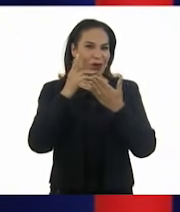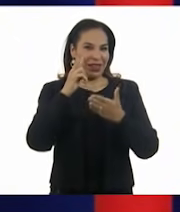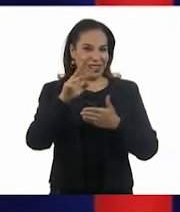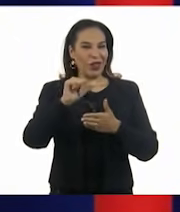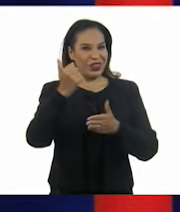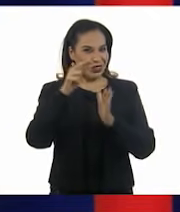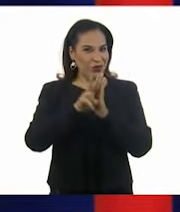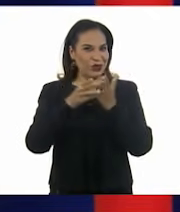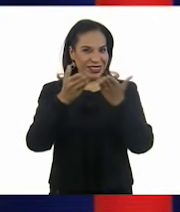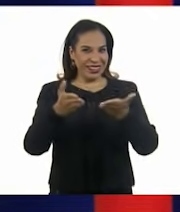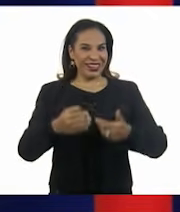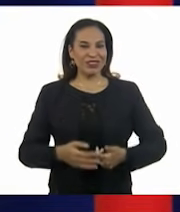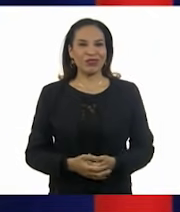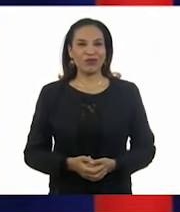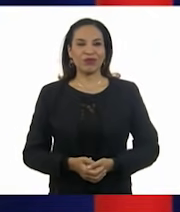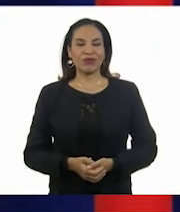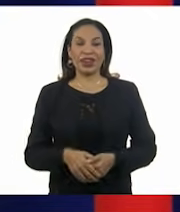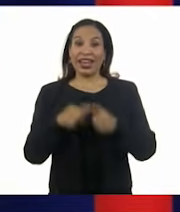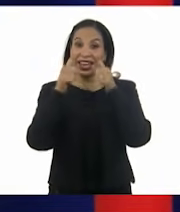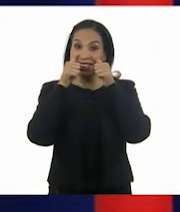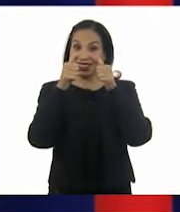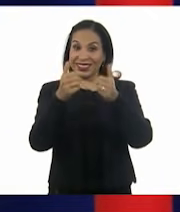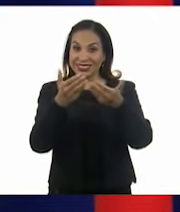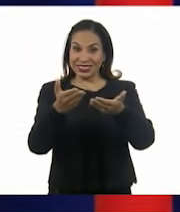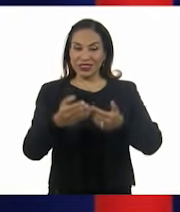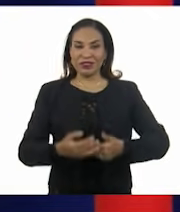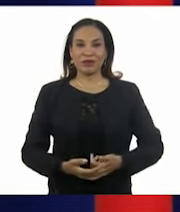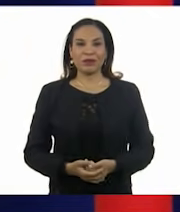el siguiente video? Pon atención.